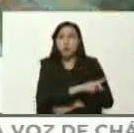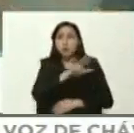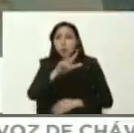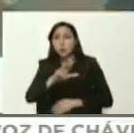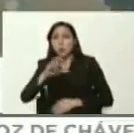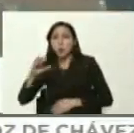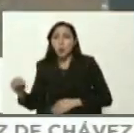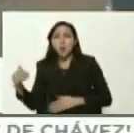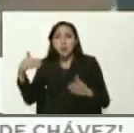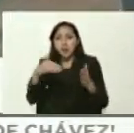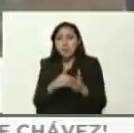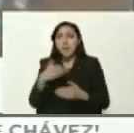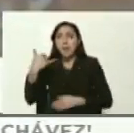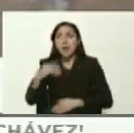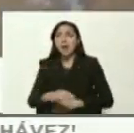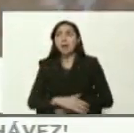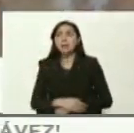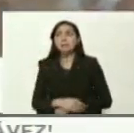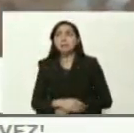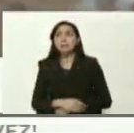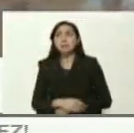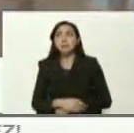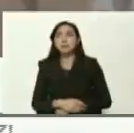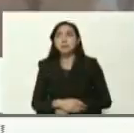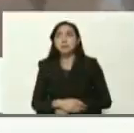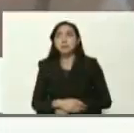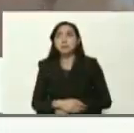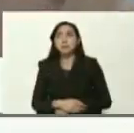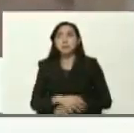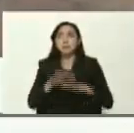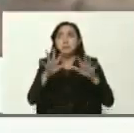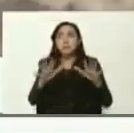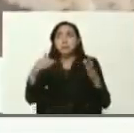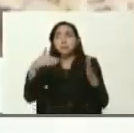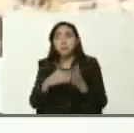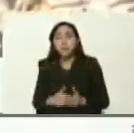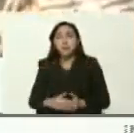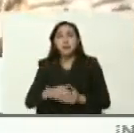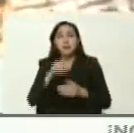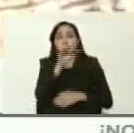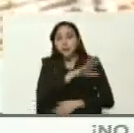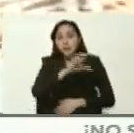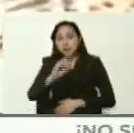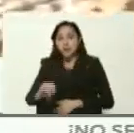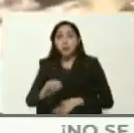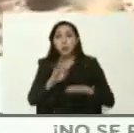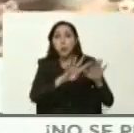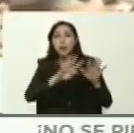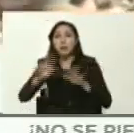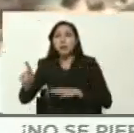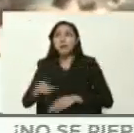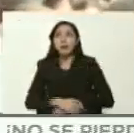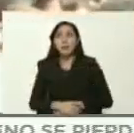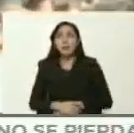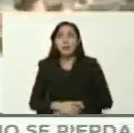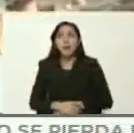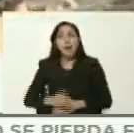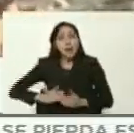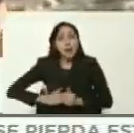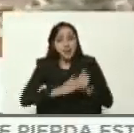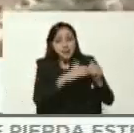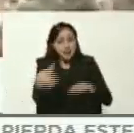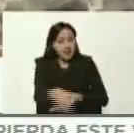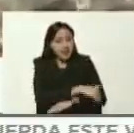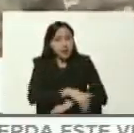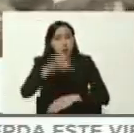180.143 hogares de la patria, es muy importante, con 10.546 líderes de calle. Y algo que queremos